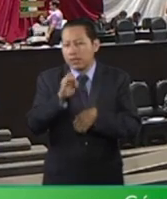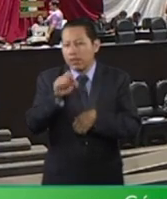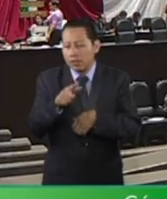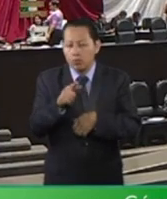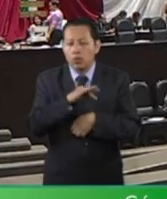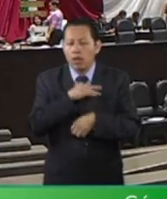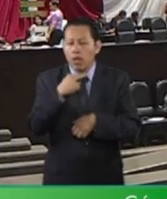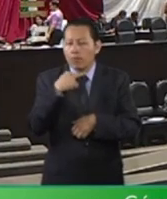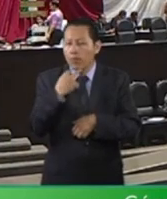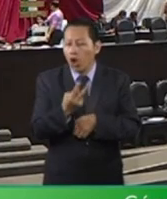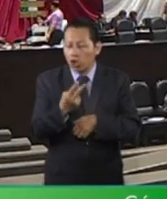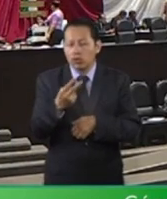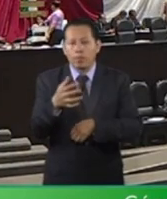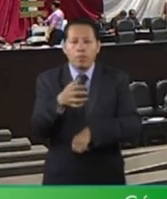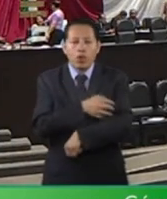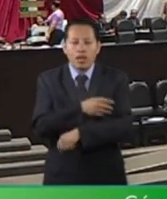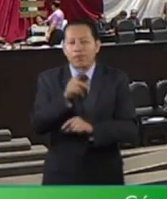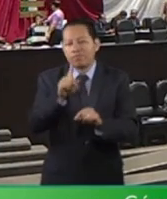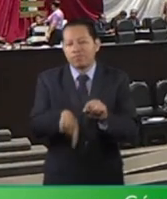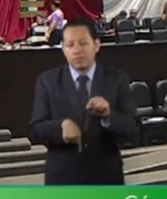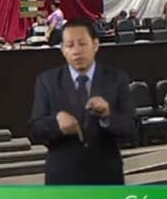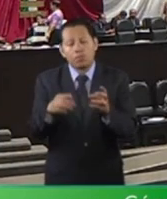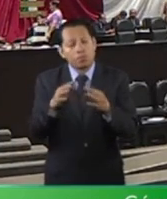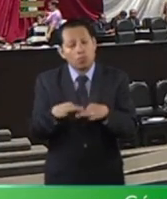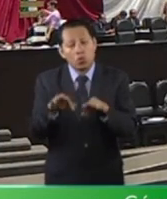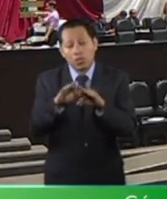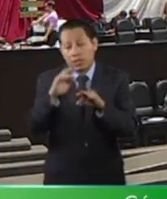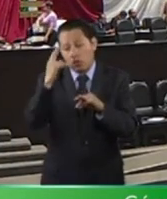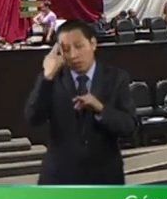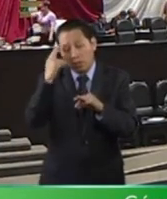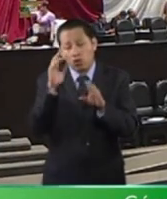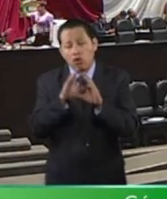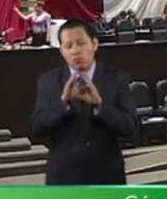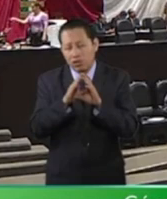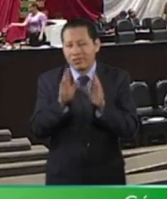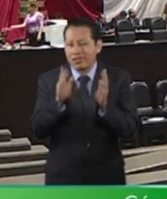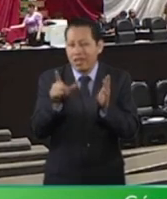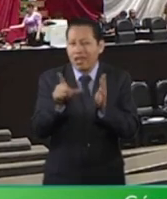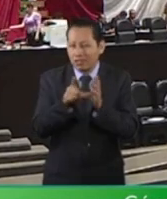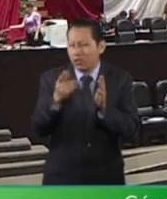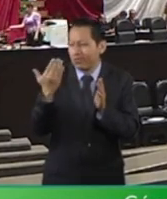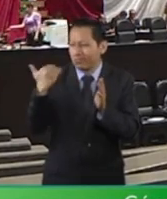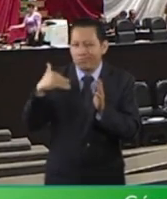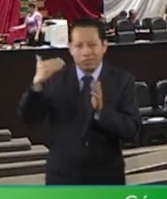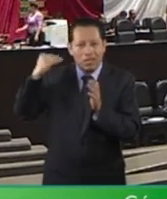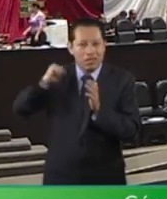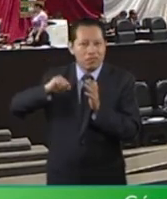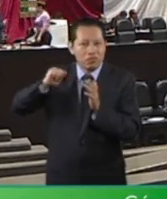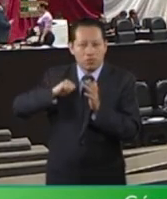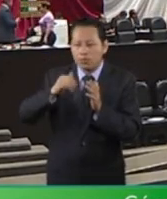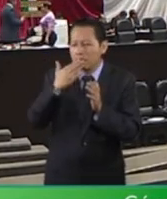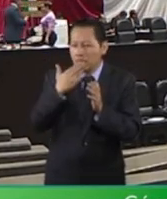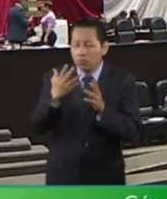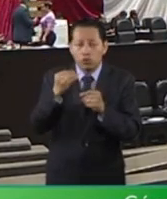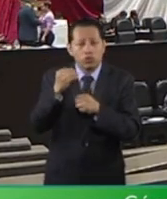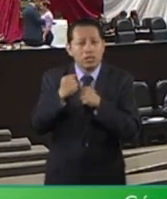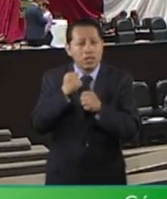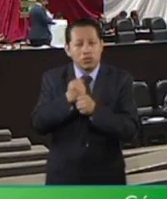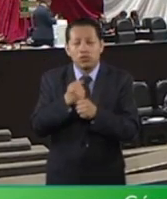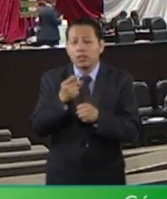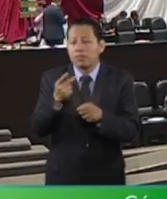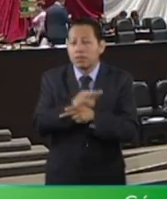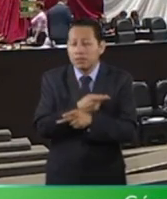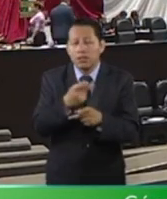su voz y su poder. Es imperativo que recordemos las lecciones del pasado. Durante décadas, muchos países